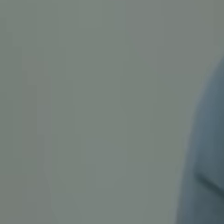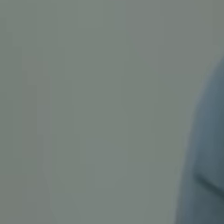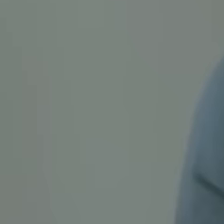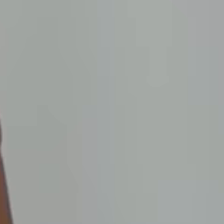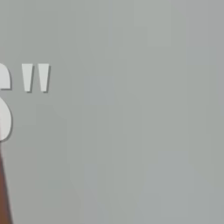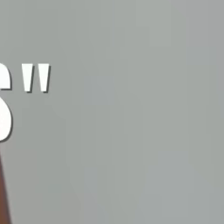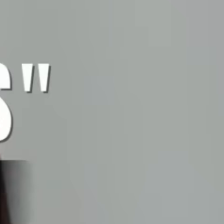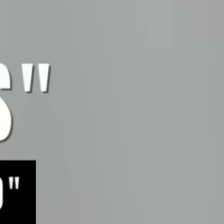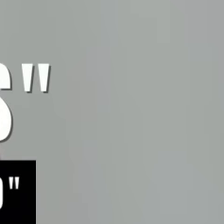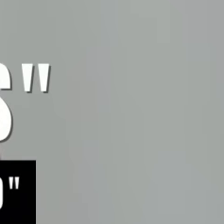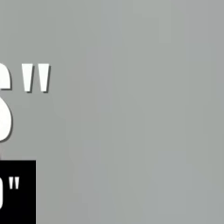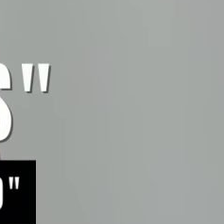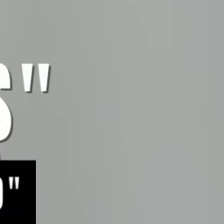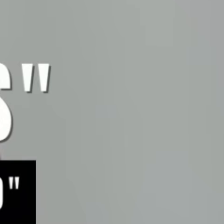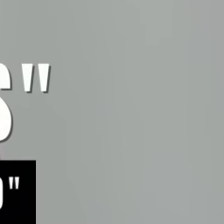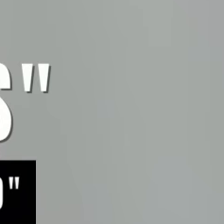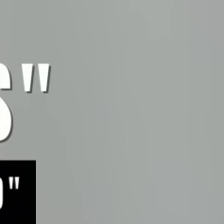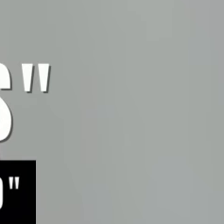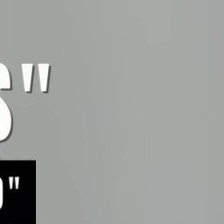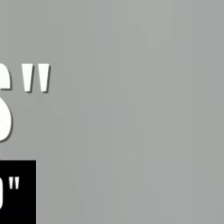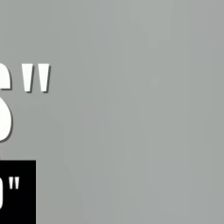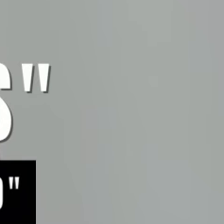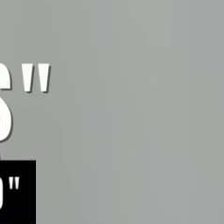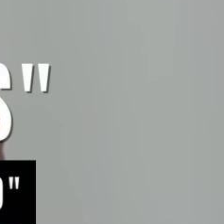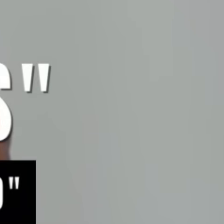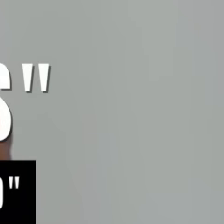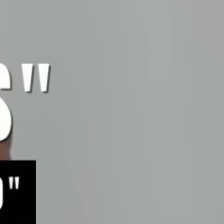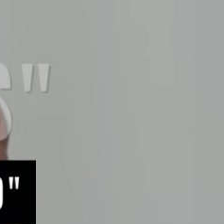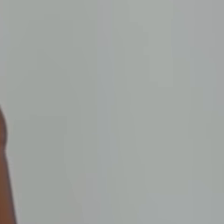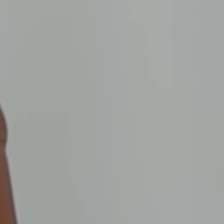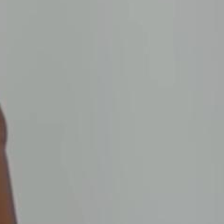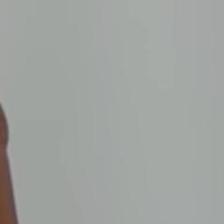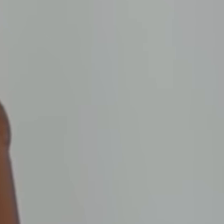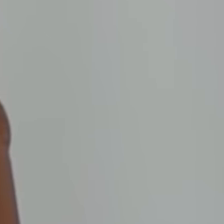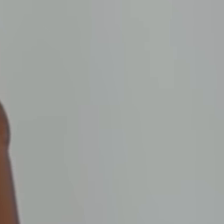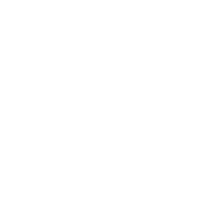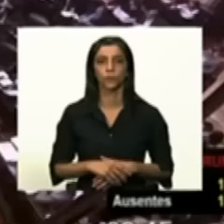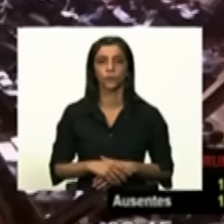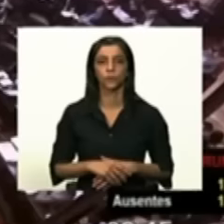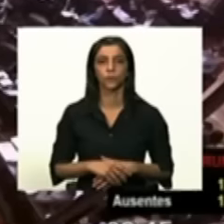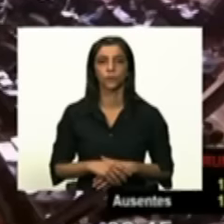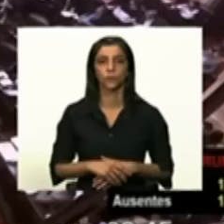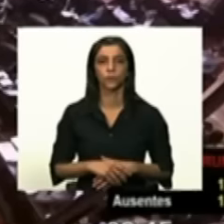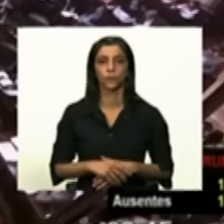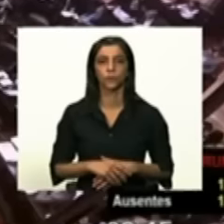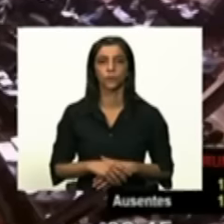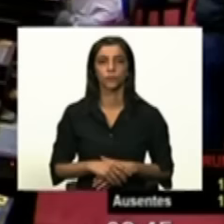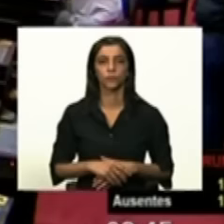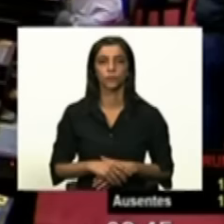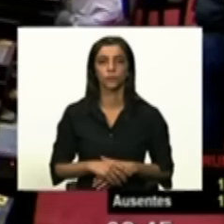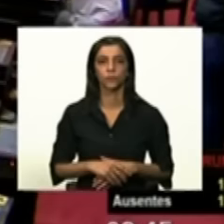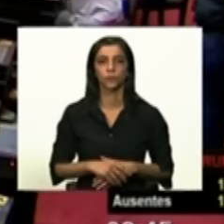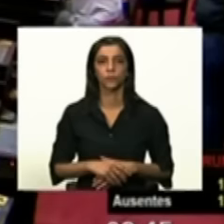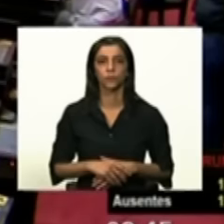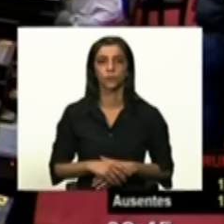La ministra de Seguridad, Patricia Bullrich, aseguró que se avisora un diciembre tranquilo a pesar de quienes buscan generar caos. Diputados continúan negociaciones